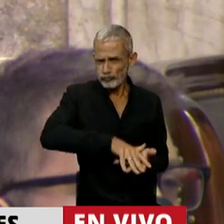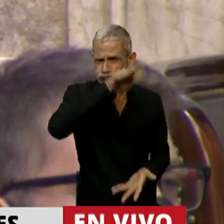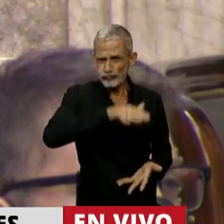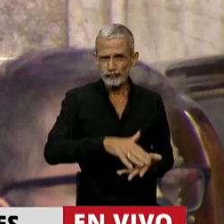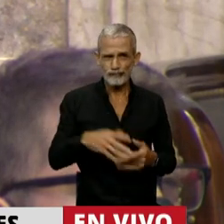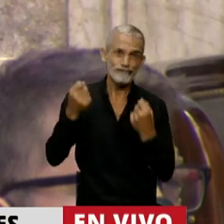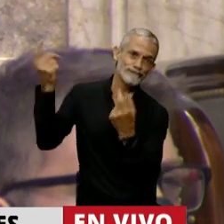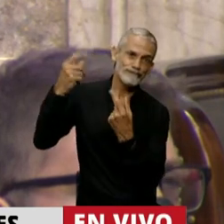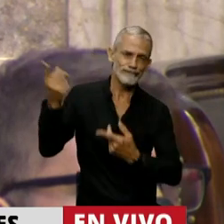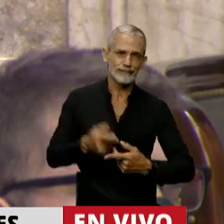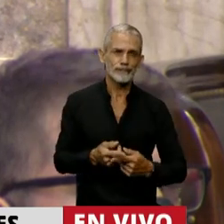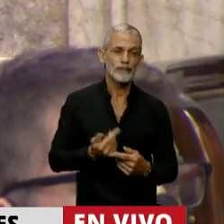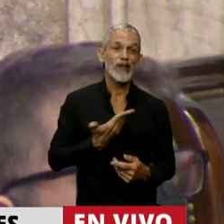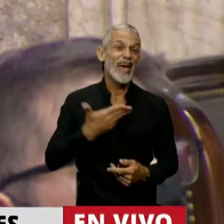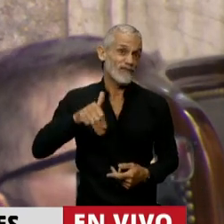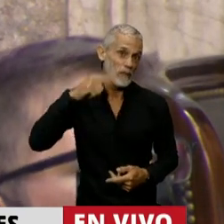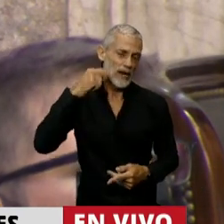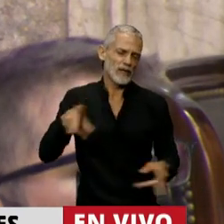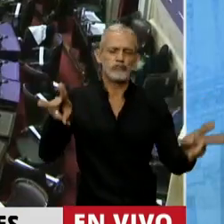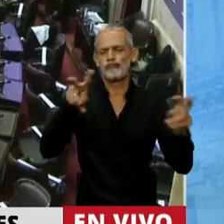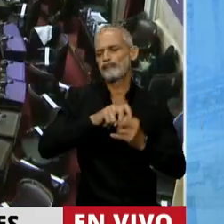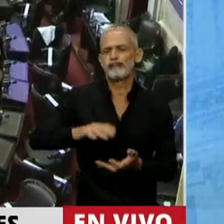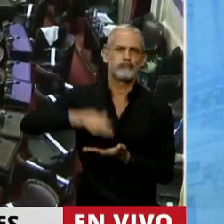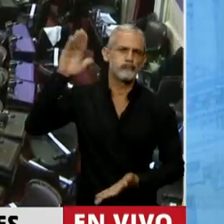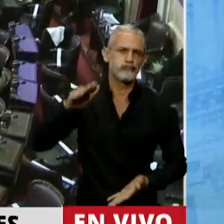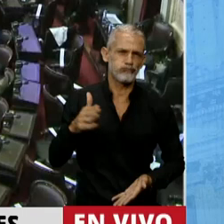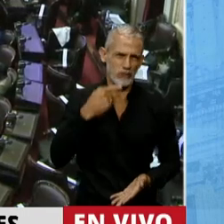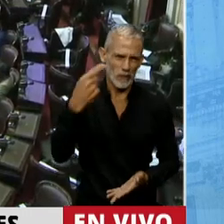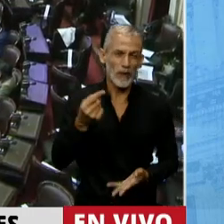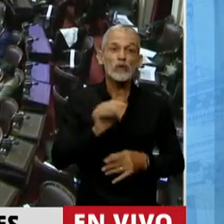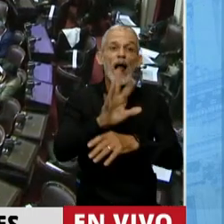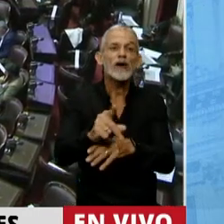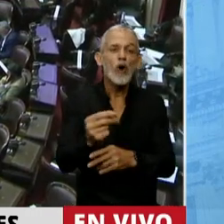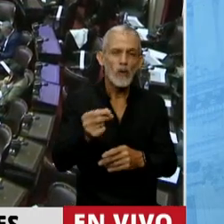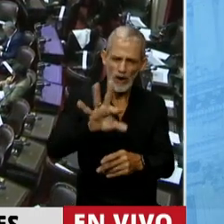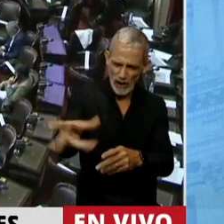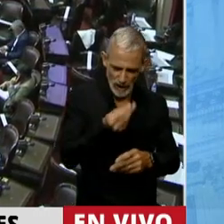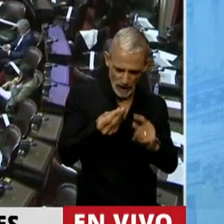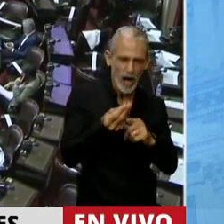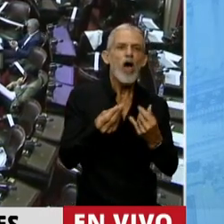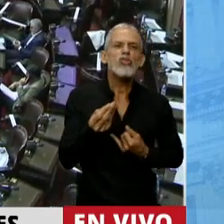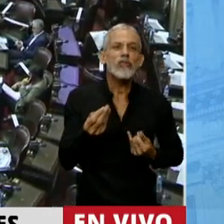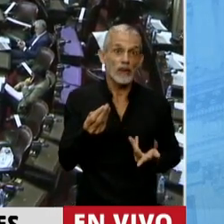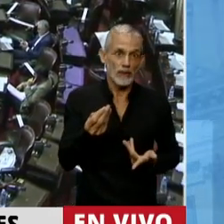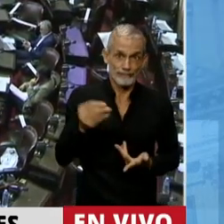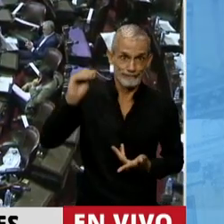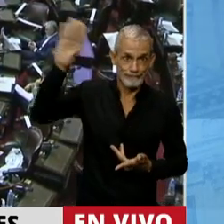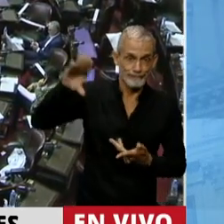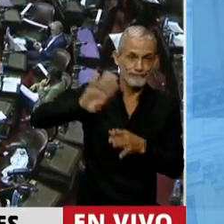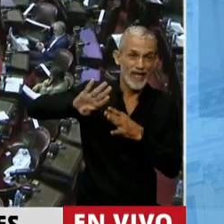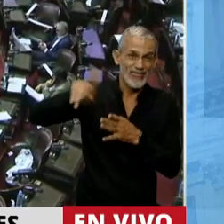Y el gran beneficiario es el Fondo Monetario Internacional, porque la otra pregunta, ¿cuál es? El robo este, ¿a dónde va? Va a